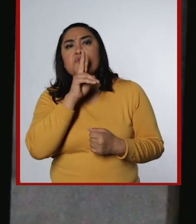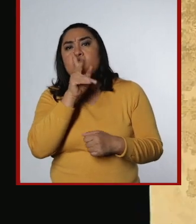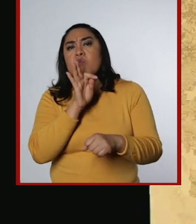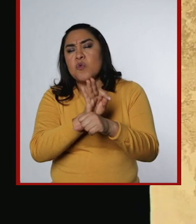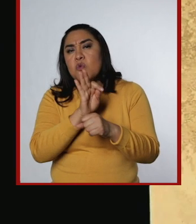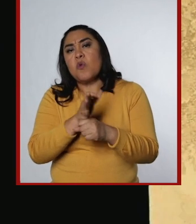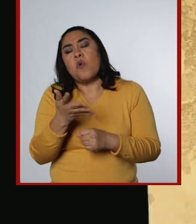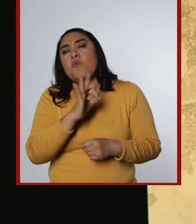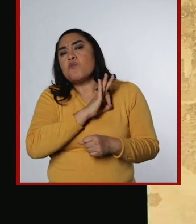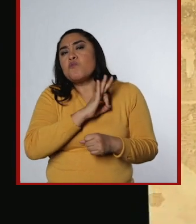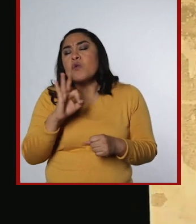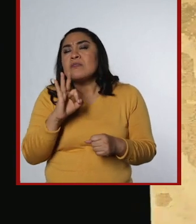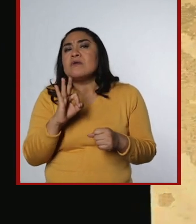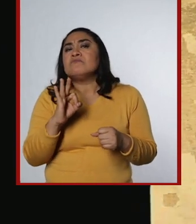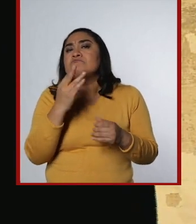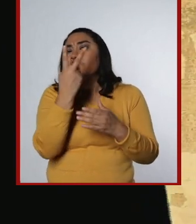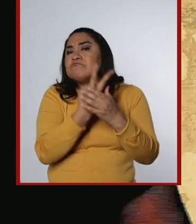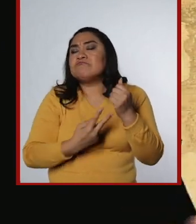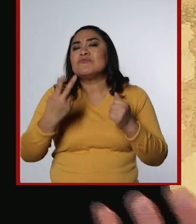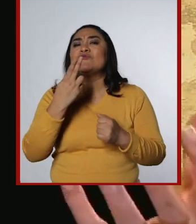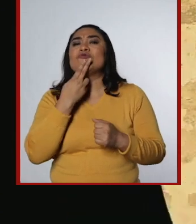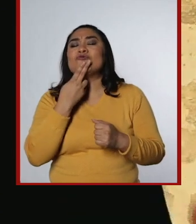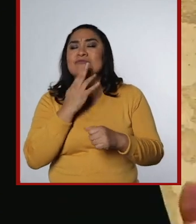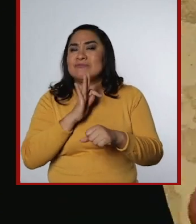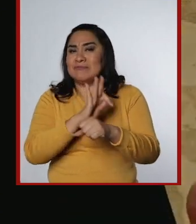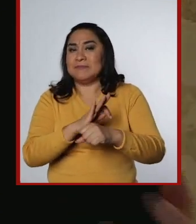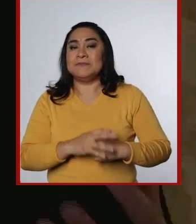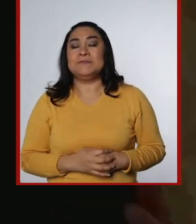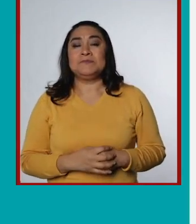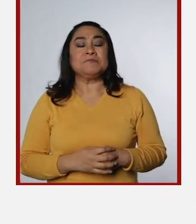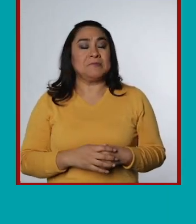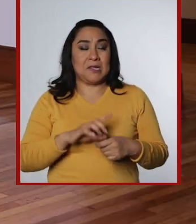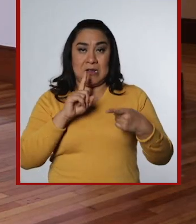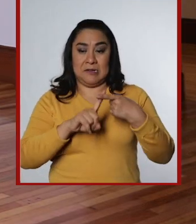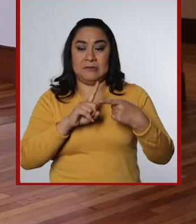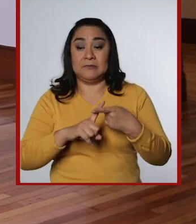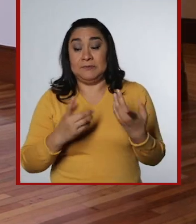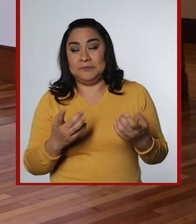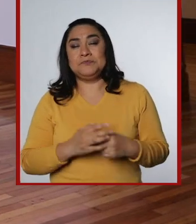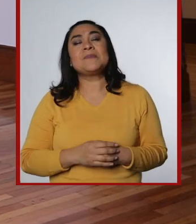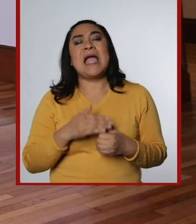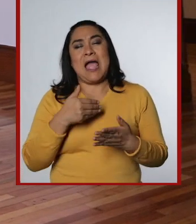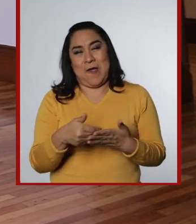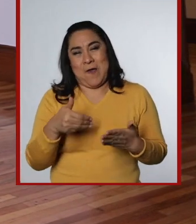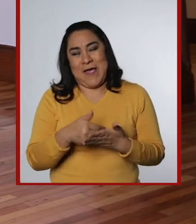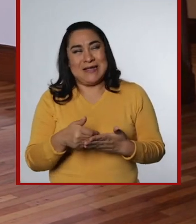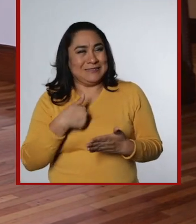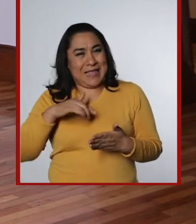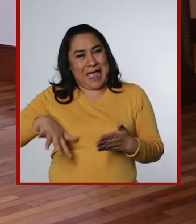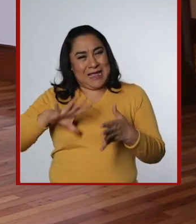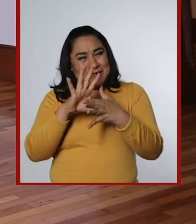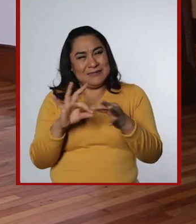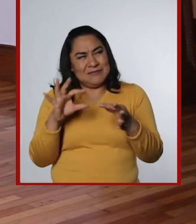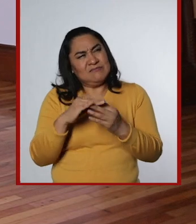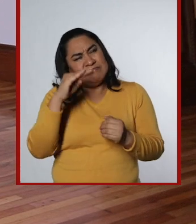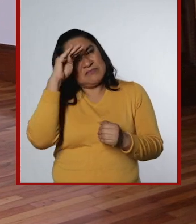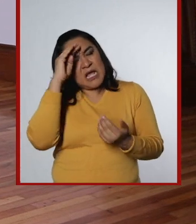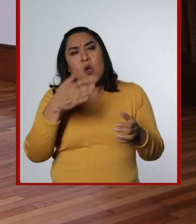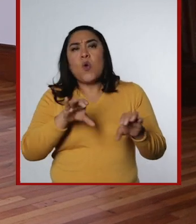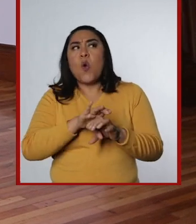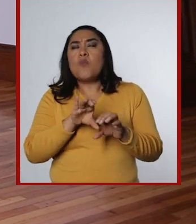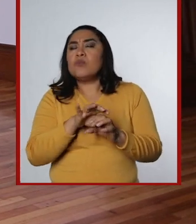sistema, porque conjuga o puede conjugar las virtudes de ambos. Bien, primer paso. Ahora, siguiendo con lo que te